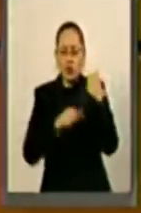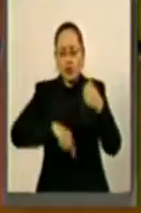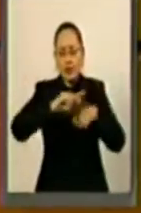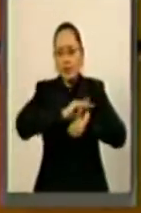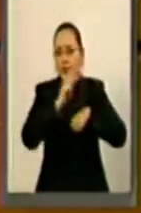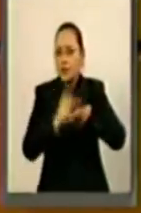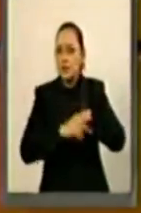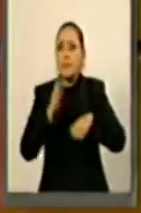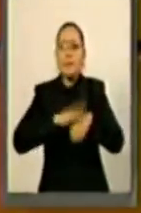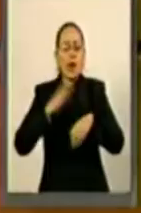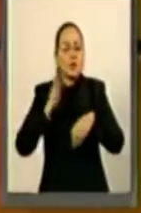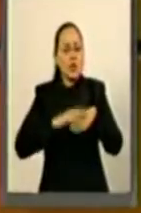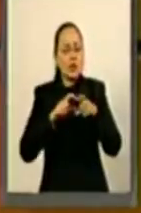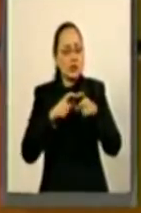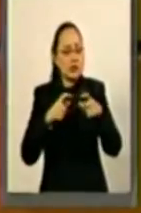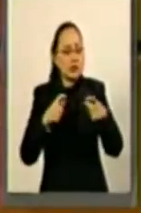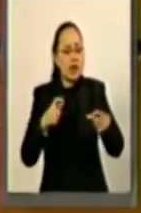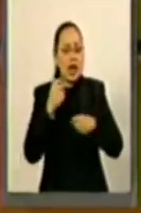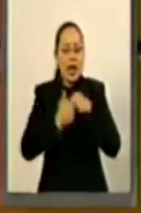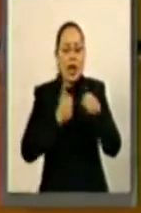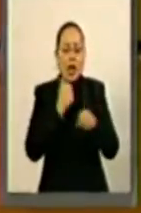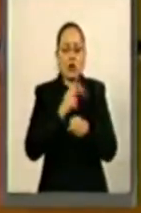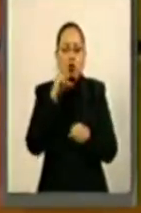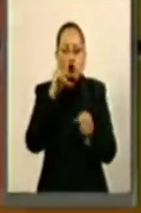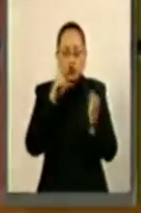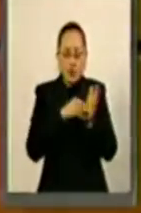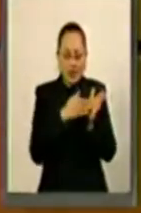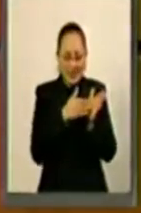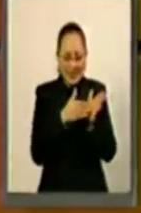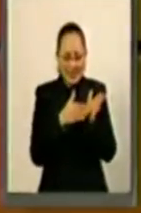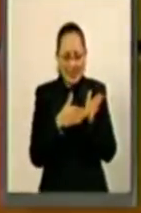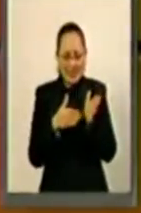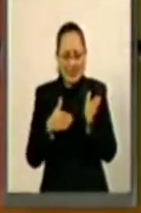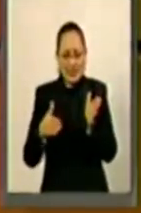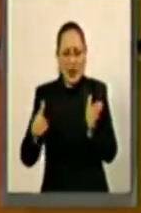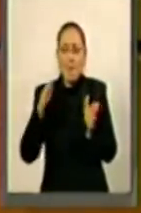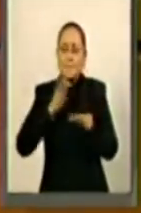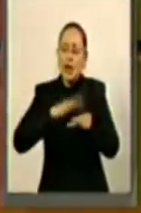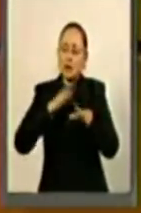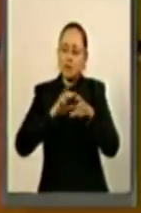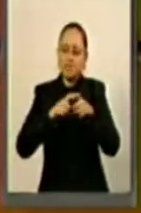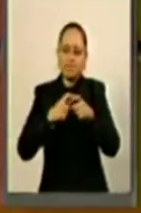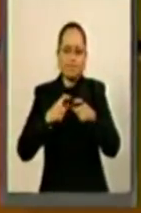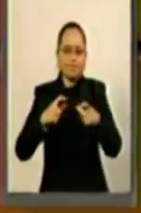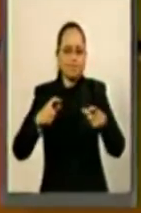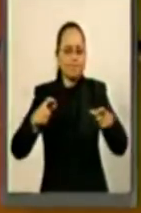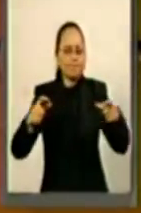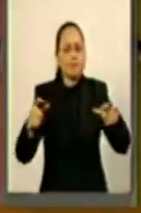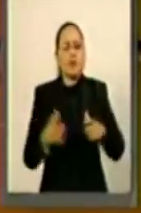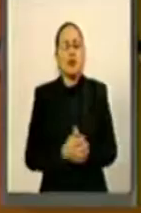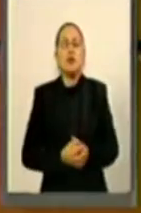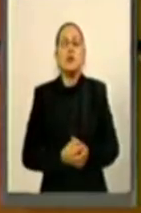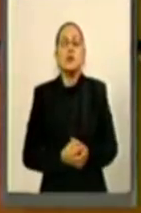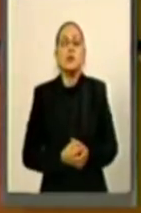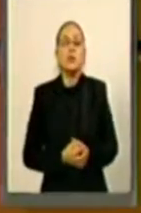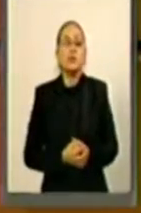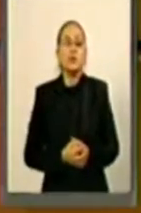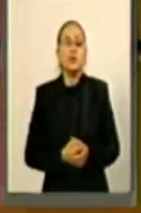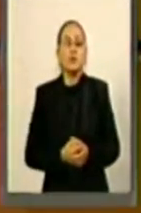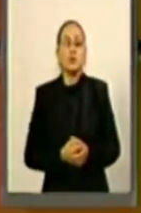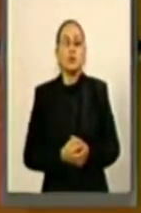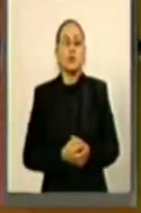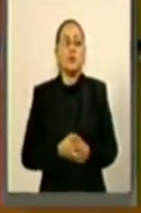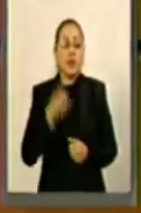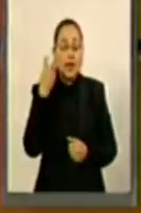país. Ya desde el año del 2000 hacia la fecha hay una tendencia hacia la alza. Ahora bien,